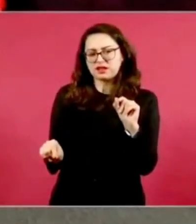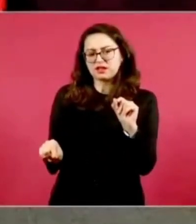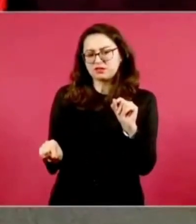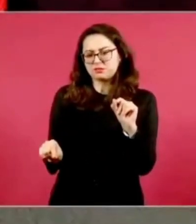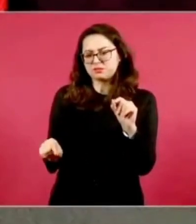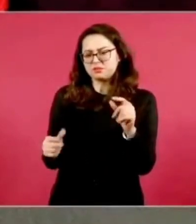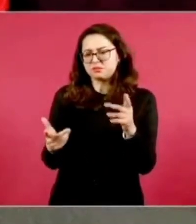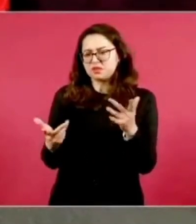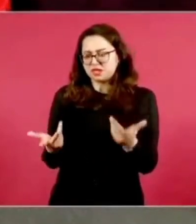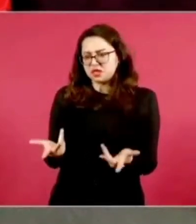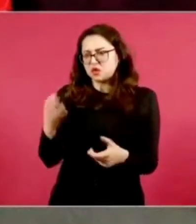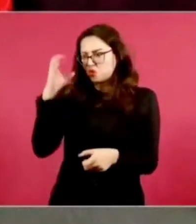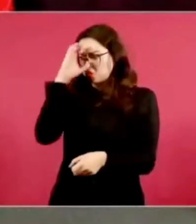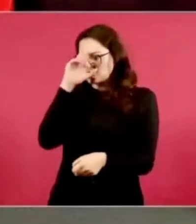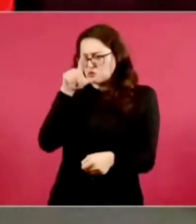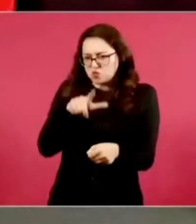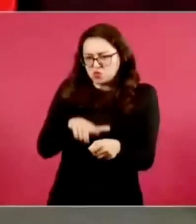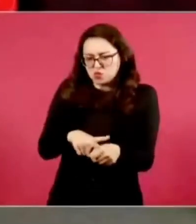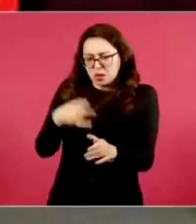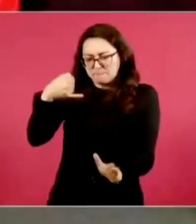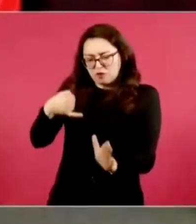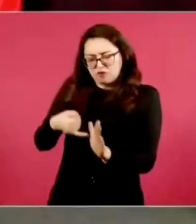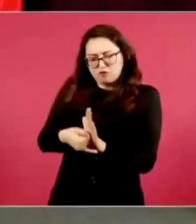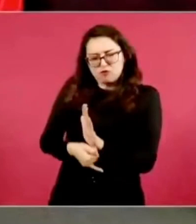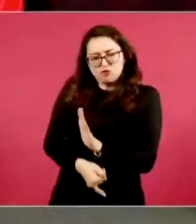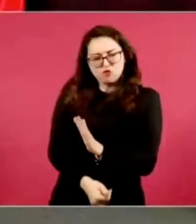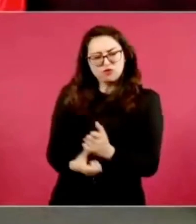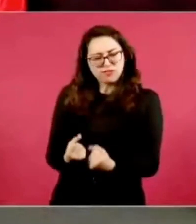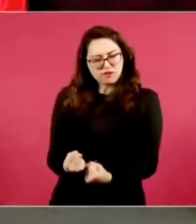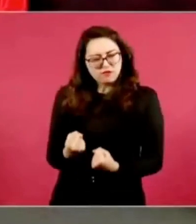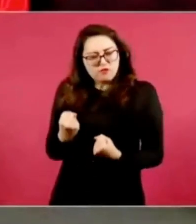la profundidad de nuestras culturas